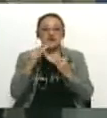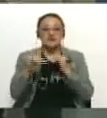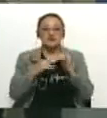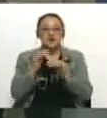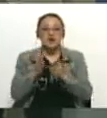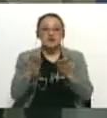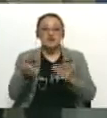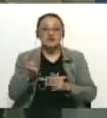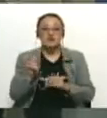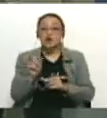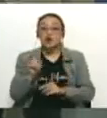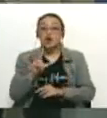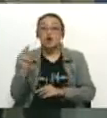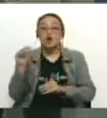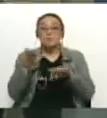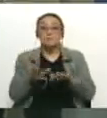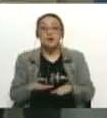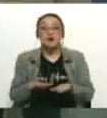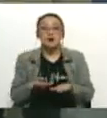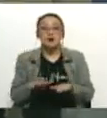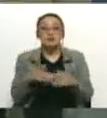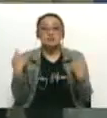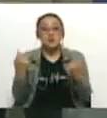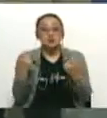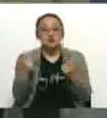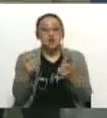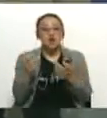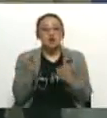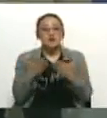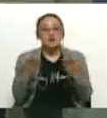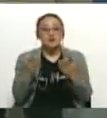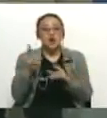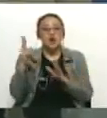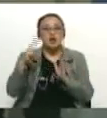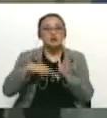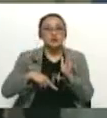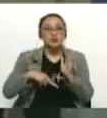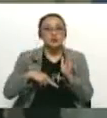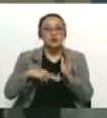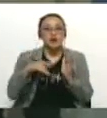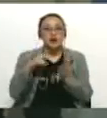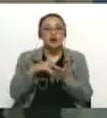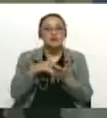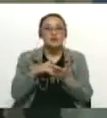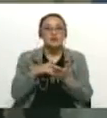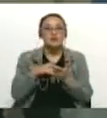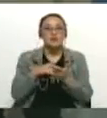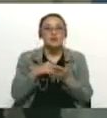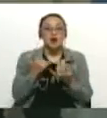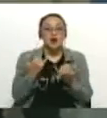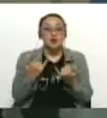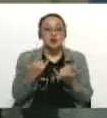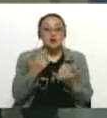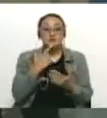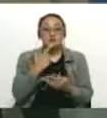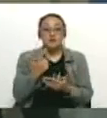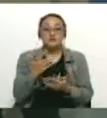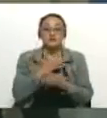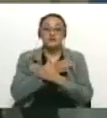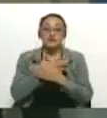No se detiene, entonces, la promoción del libro y la lectura, y tiene en Carabobo uno de sus grandes bastiones. Quiero además adelantarme